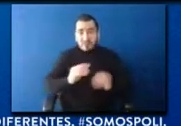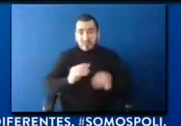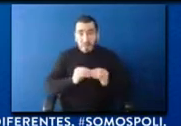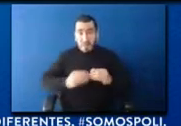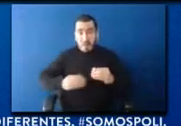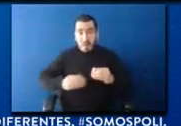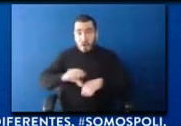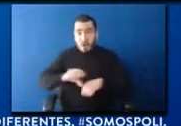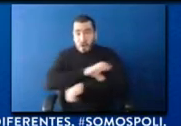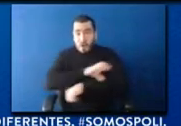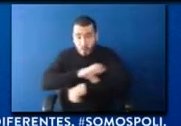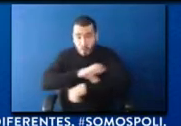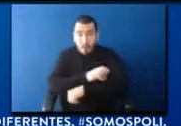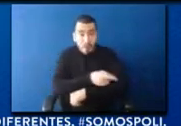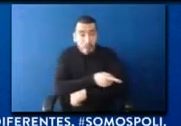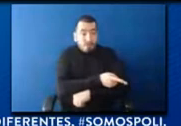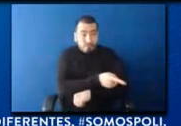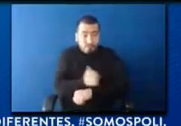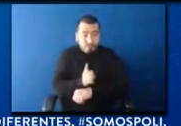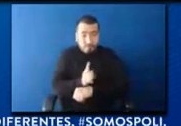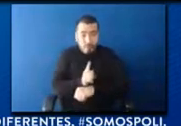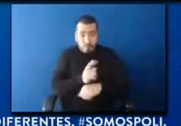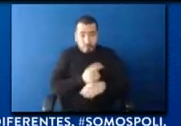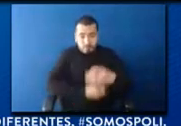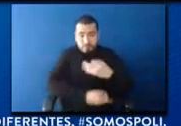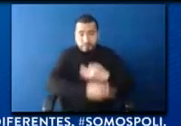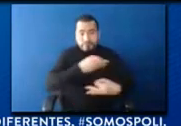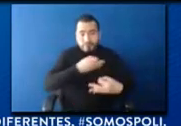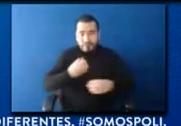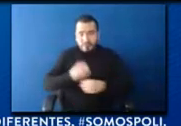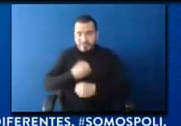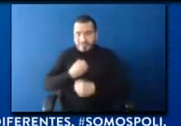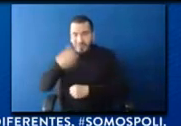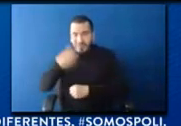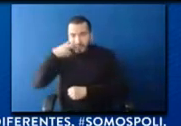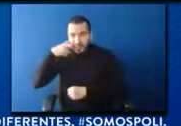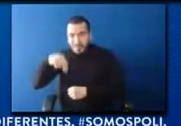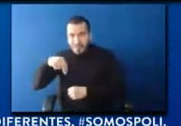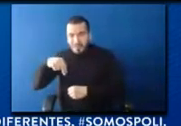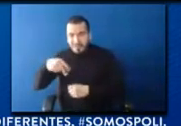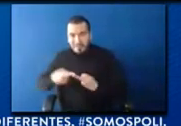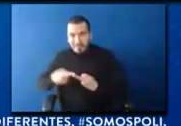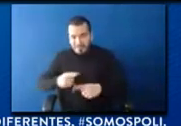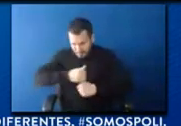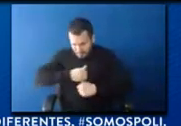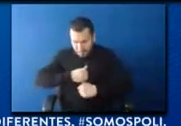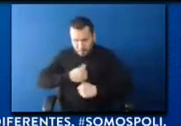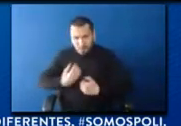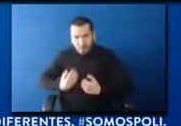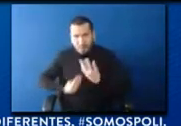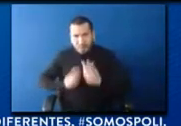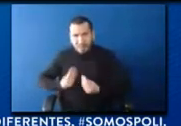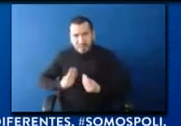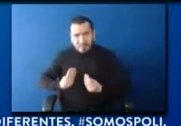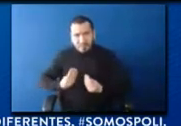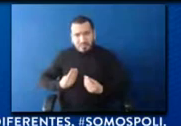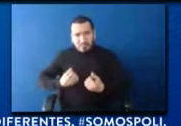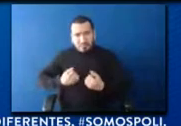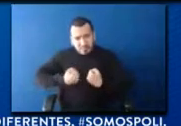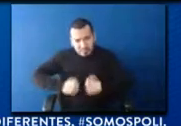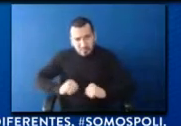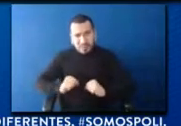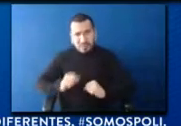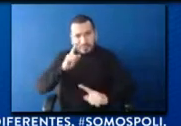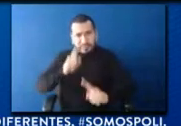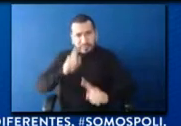reemplazarán mucho trabajo manual y operativo. El camino, entonces, de aprenderme una fórmula, el camino de tratar de montar una macro en